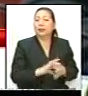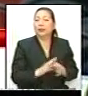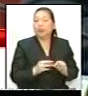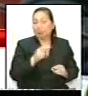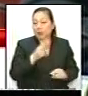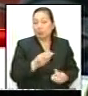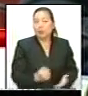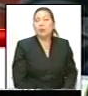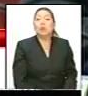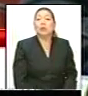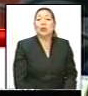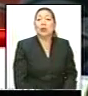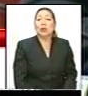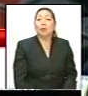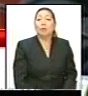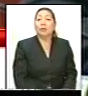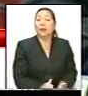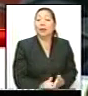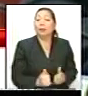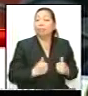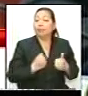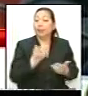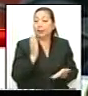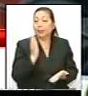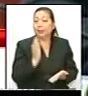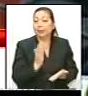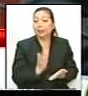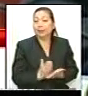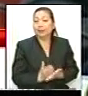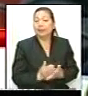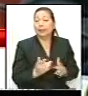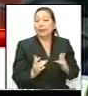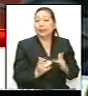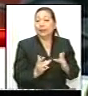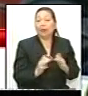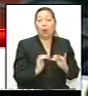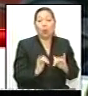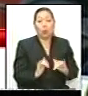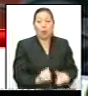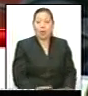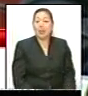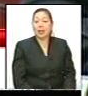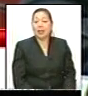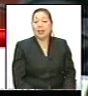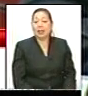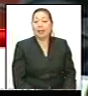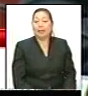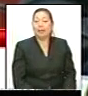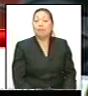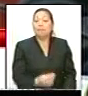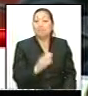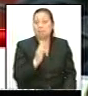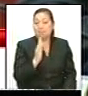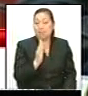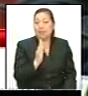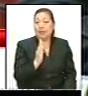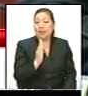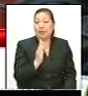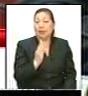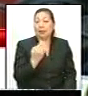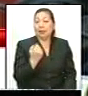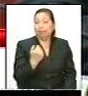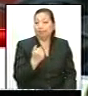Cusco. Debido a ello, la potestad sancionadora de la entidad se mantiene vigente. Y B, el